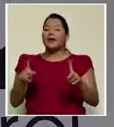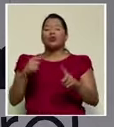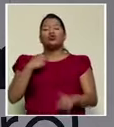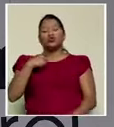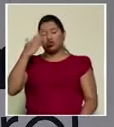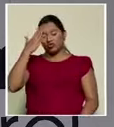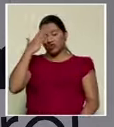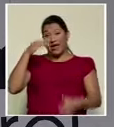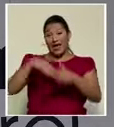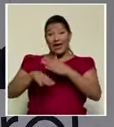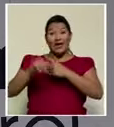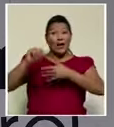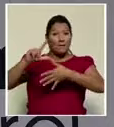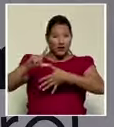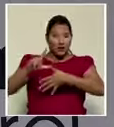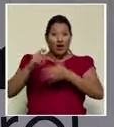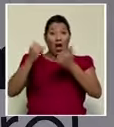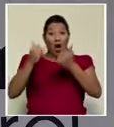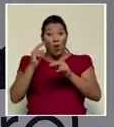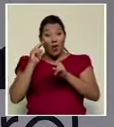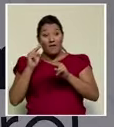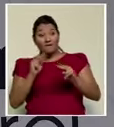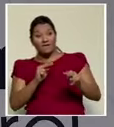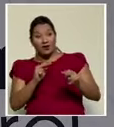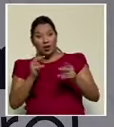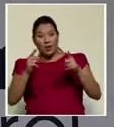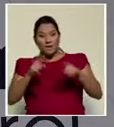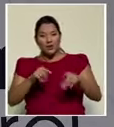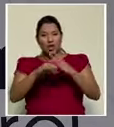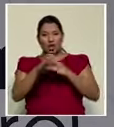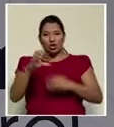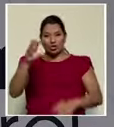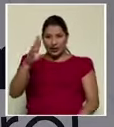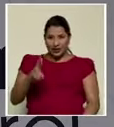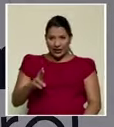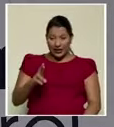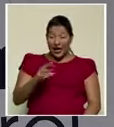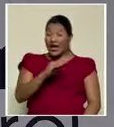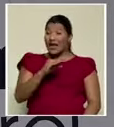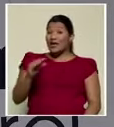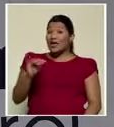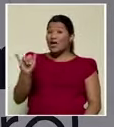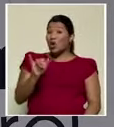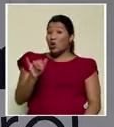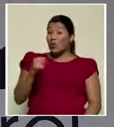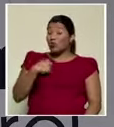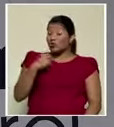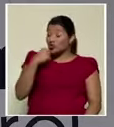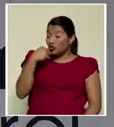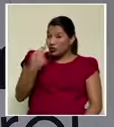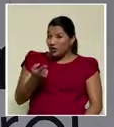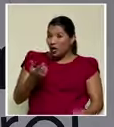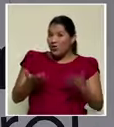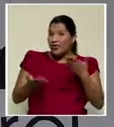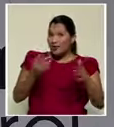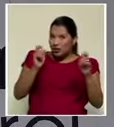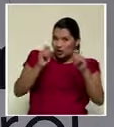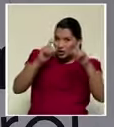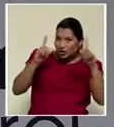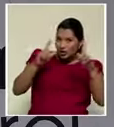América Latina está viendo lo que pasó en Costa Rica y, como les digo, probablemente muy sorprendidos por un lado, pero